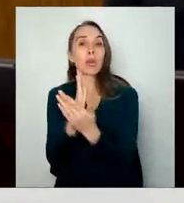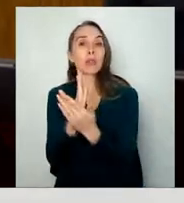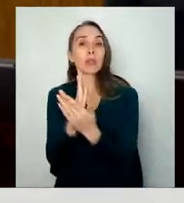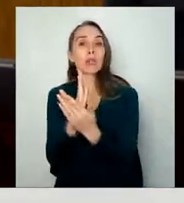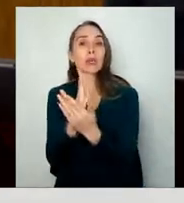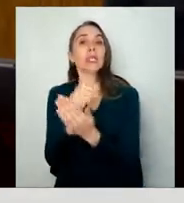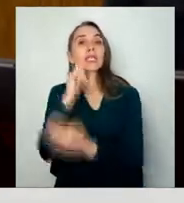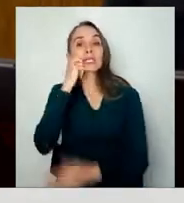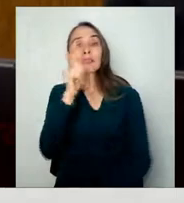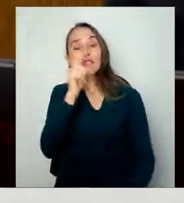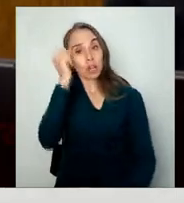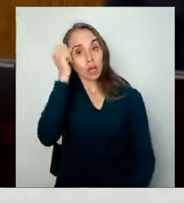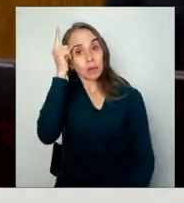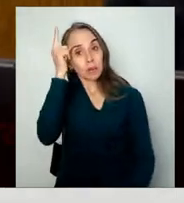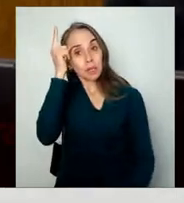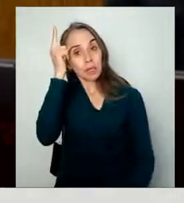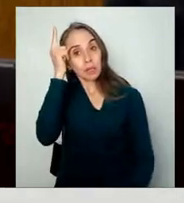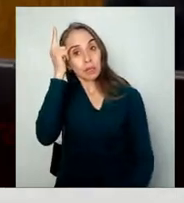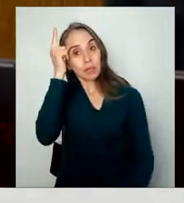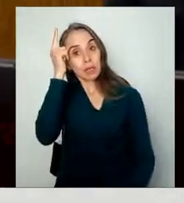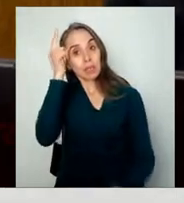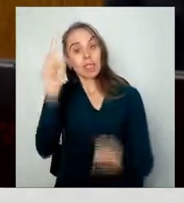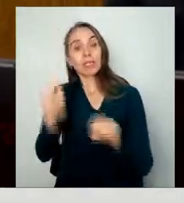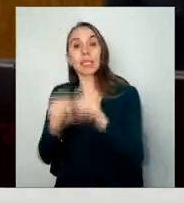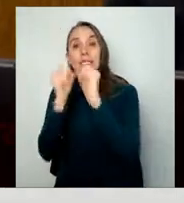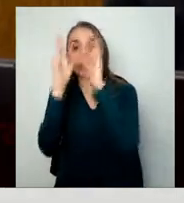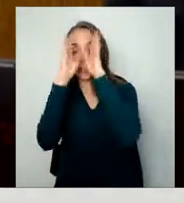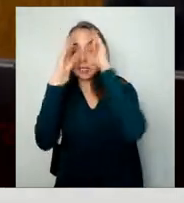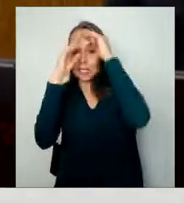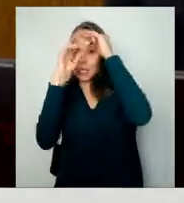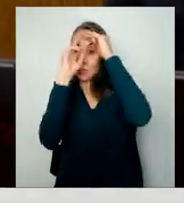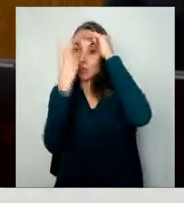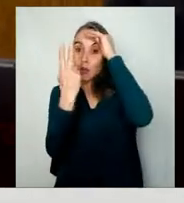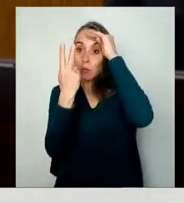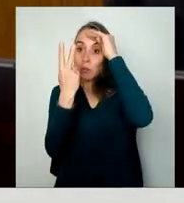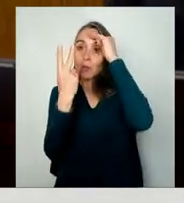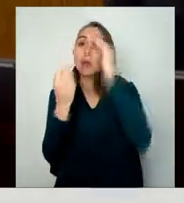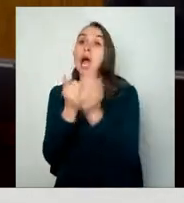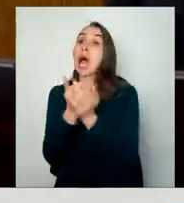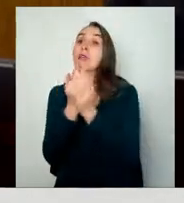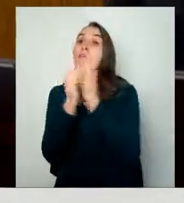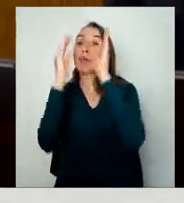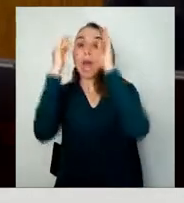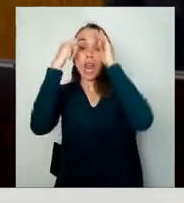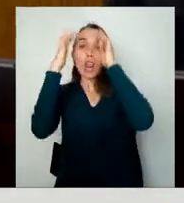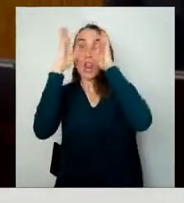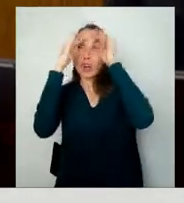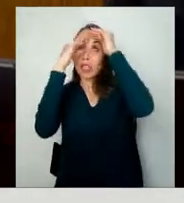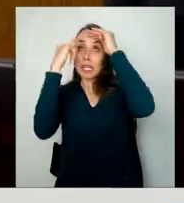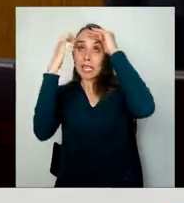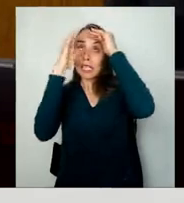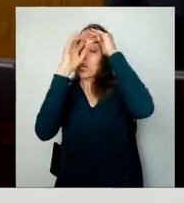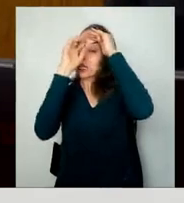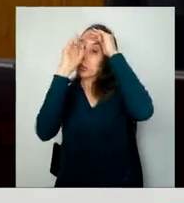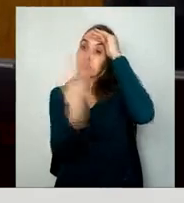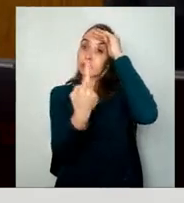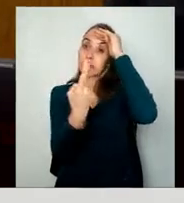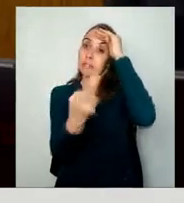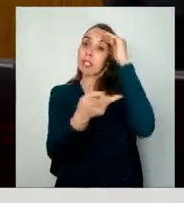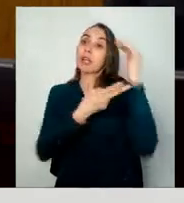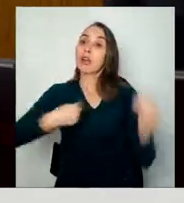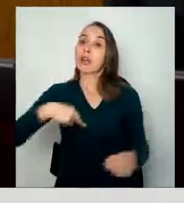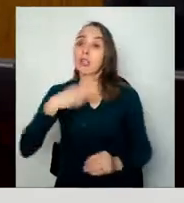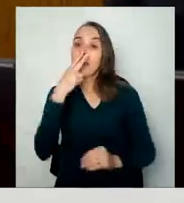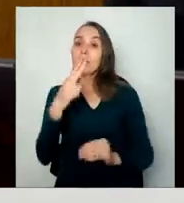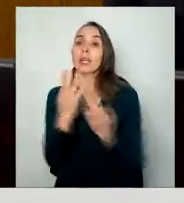que se ha roto un paradigma y que tenemos que ayudar a romperlo en la medida que nosotros reparemos de lo que significa la educación